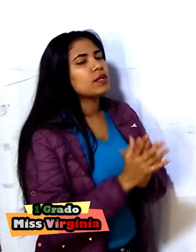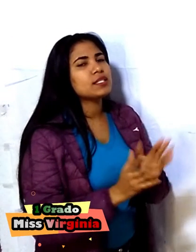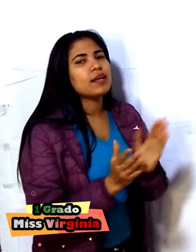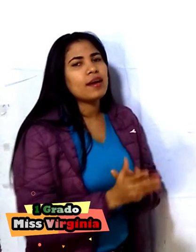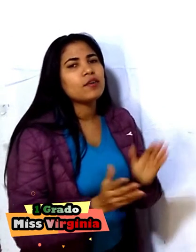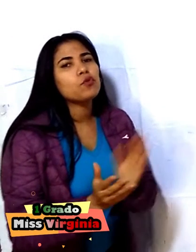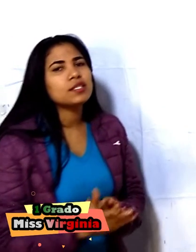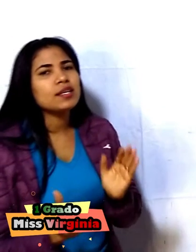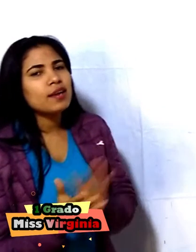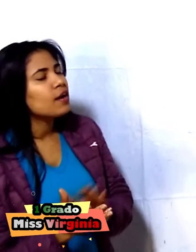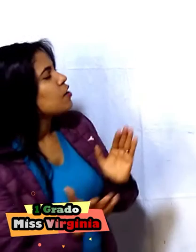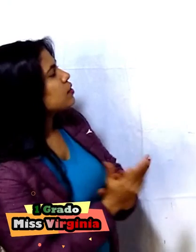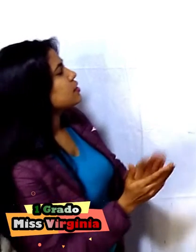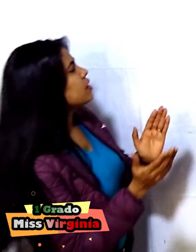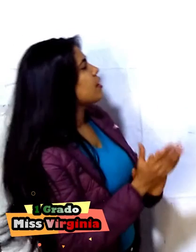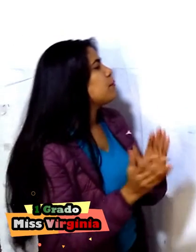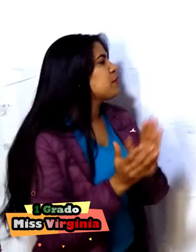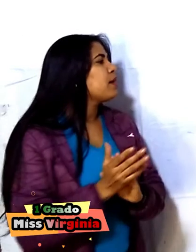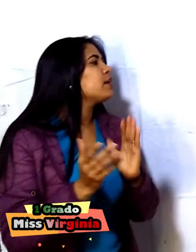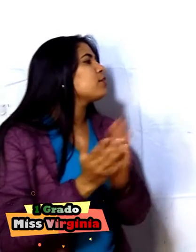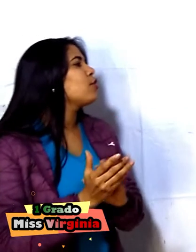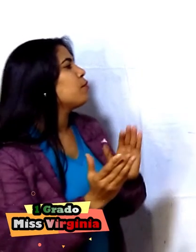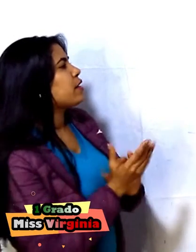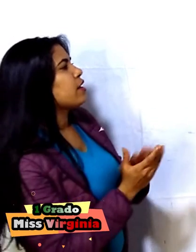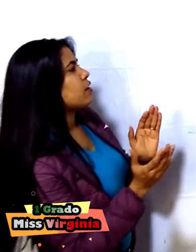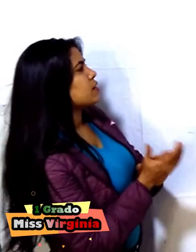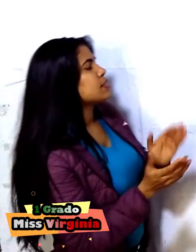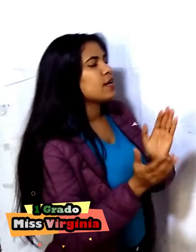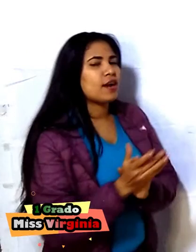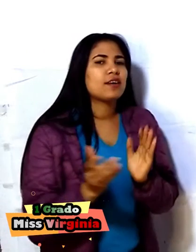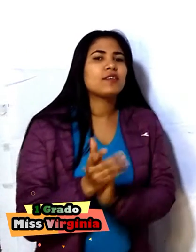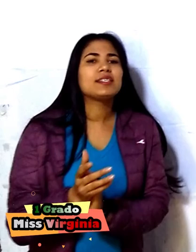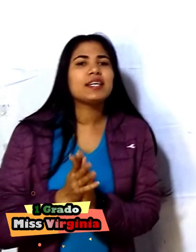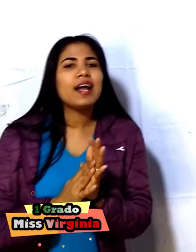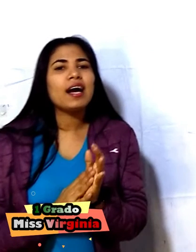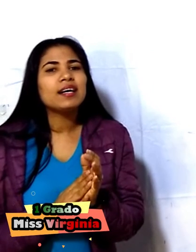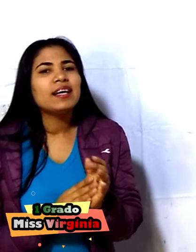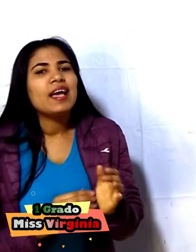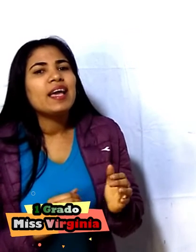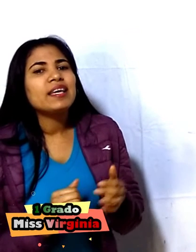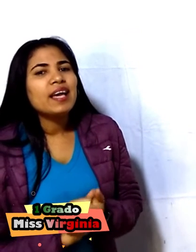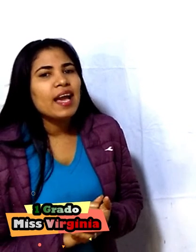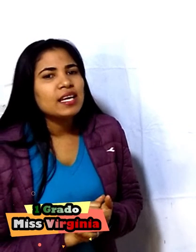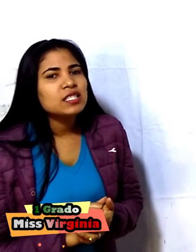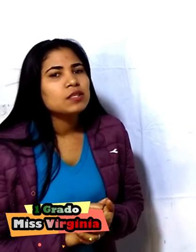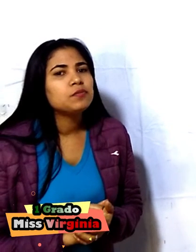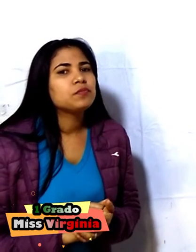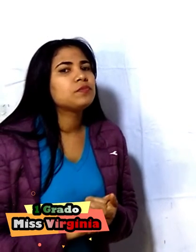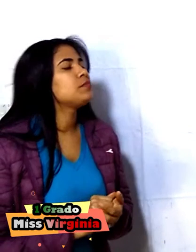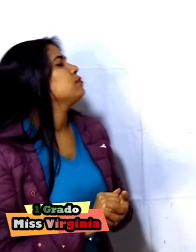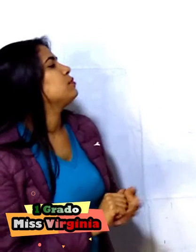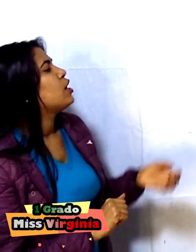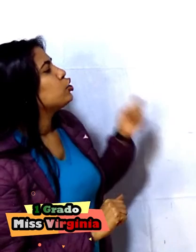Entonces, ¿cuál será? ¿Cuál será? ¿Cuál será el primer nombre? ¿Cuál será? ¿Cuál será? Y es